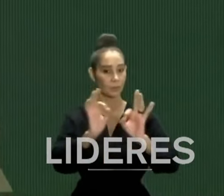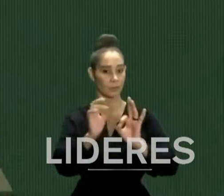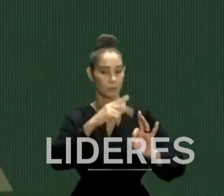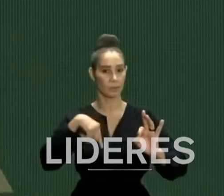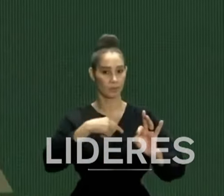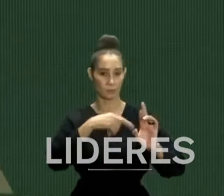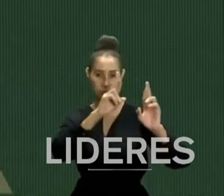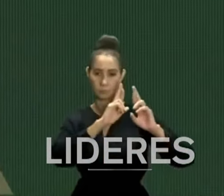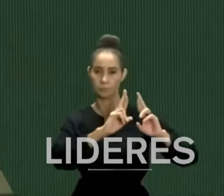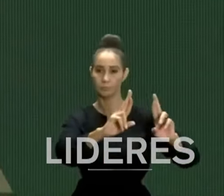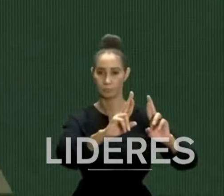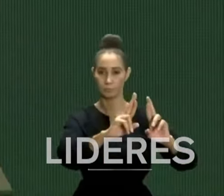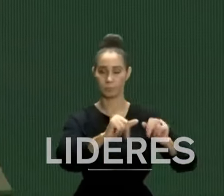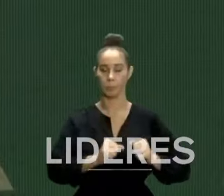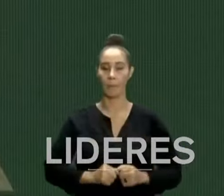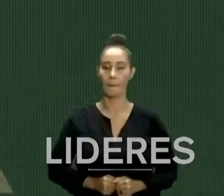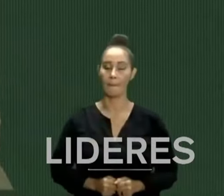y respetamos.